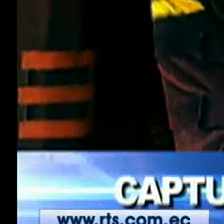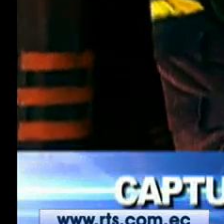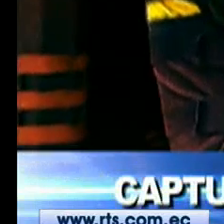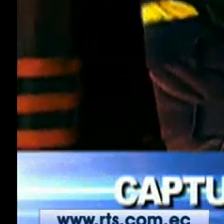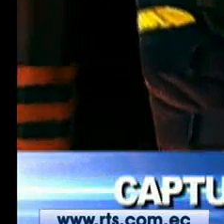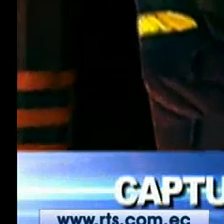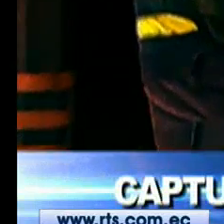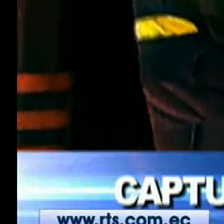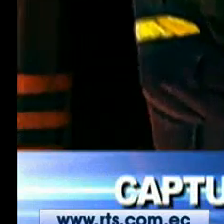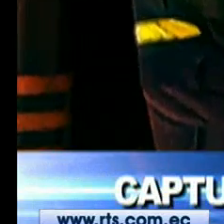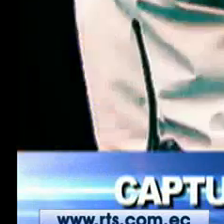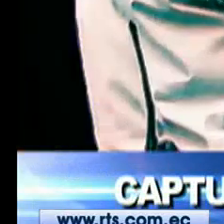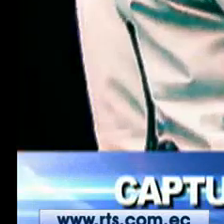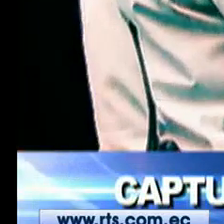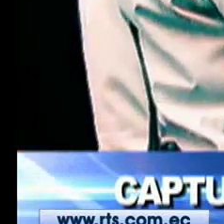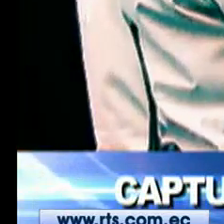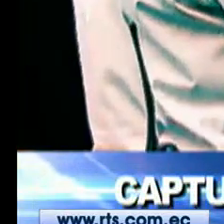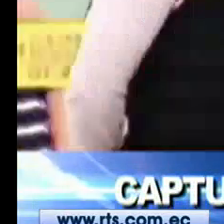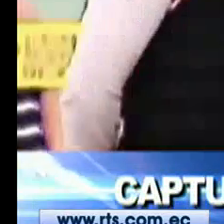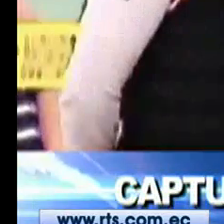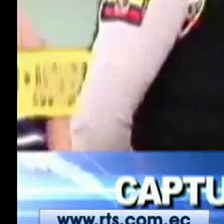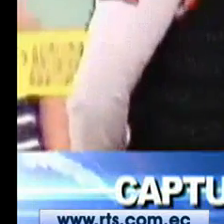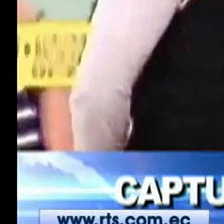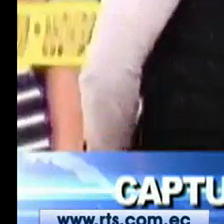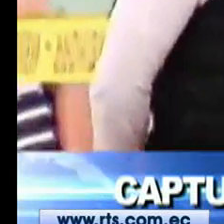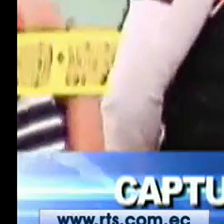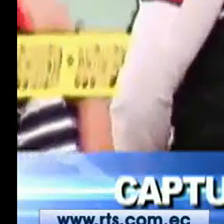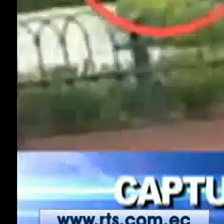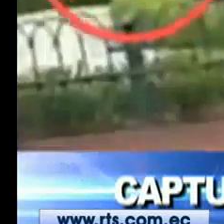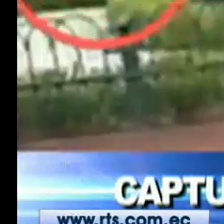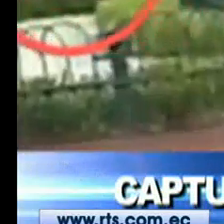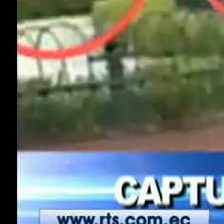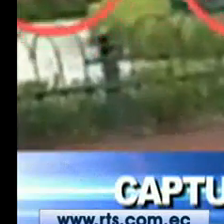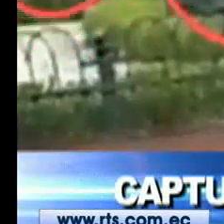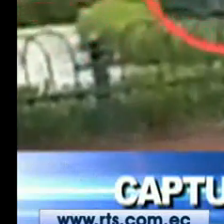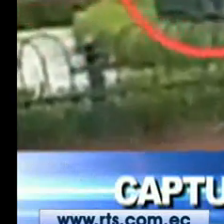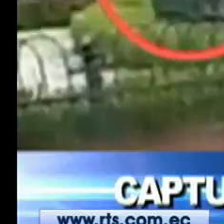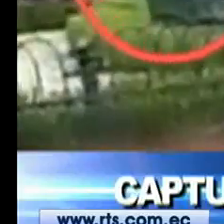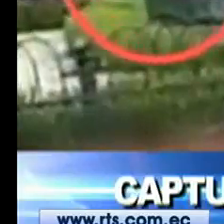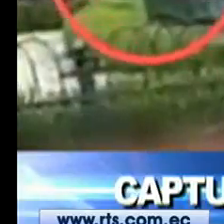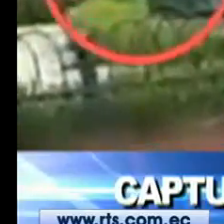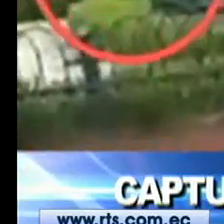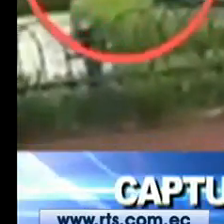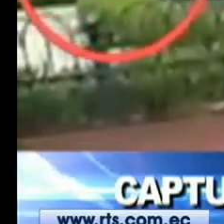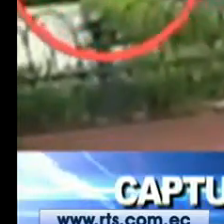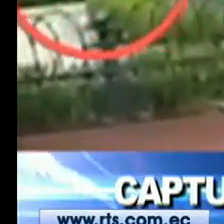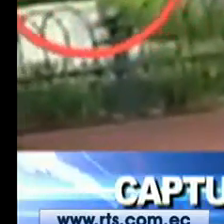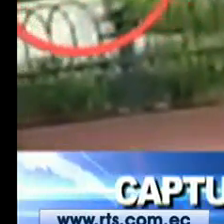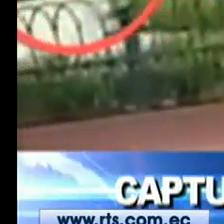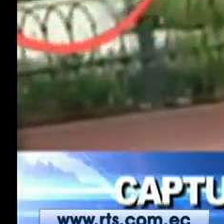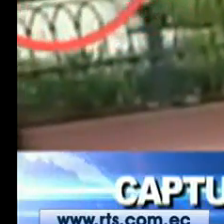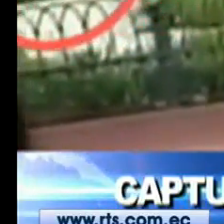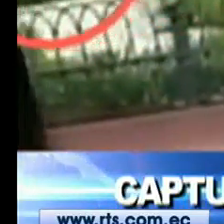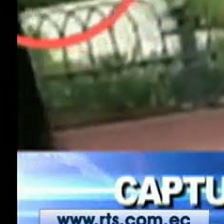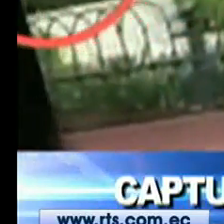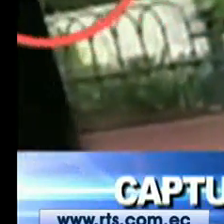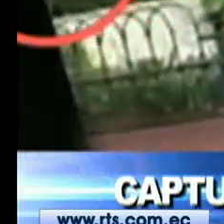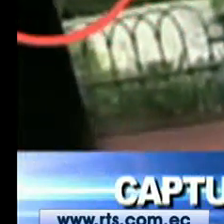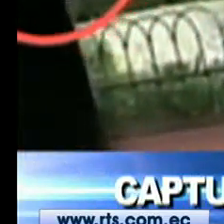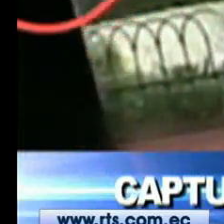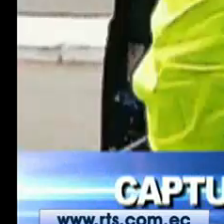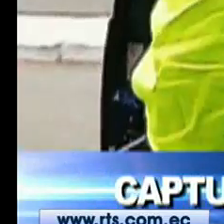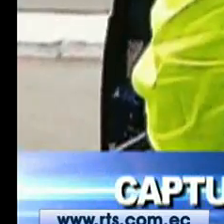Policía capturó a varios sospechosos del asalto a un blindado. Los presuntos implicados habrían participado en otros delitos.